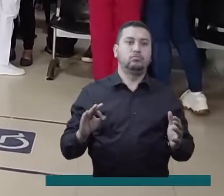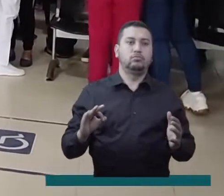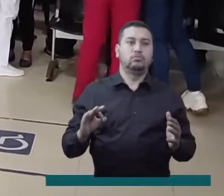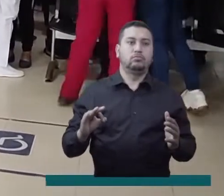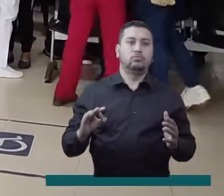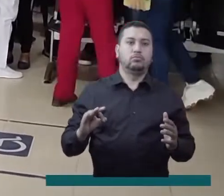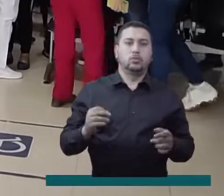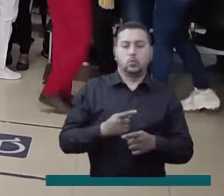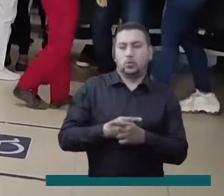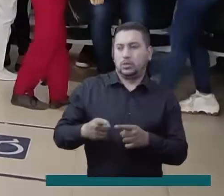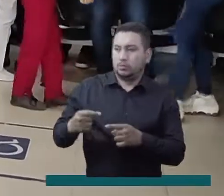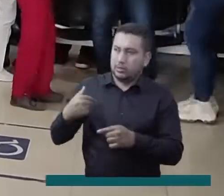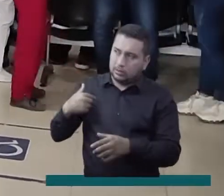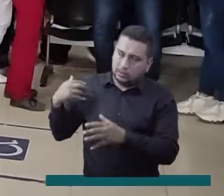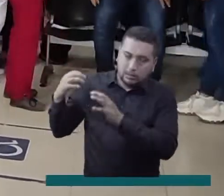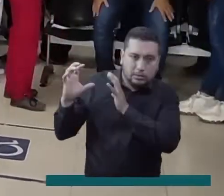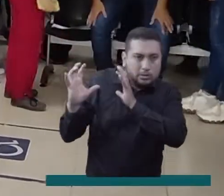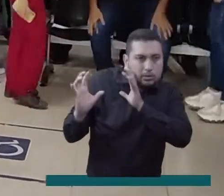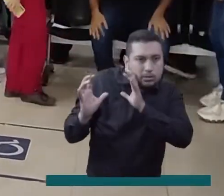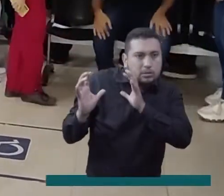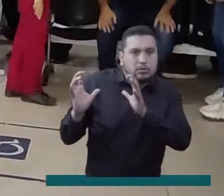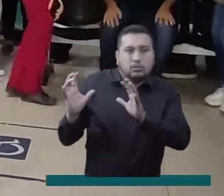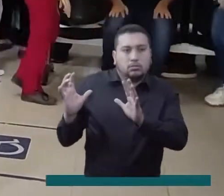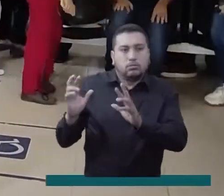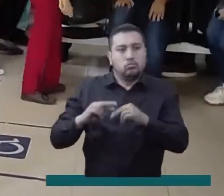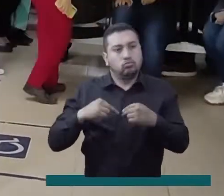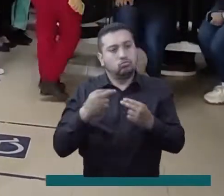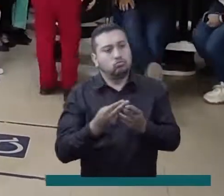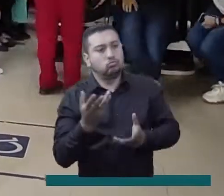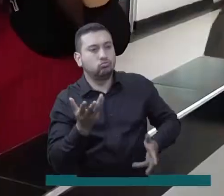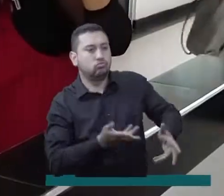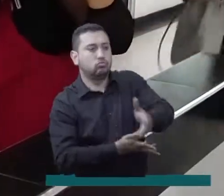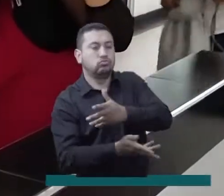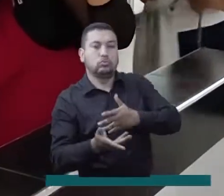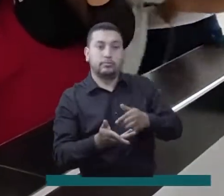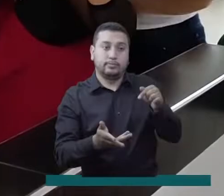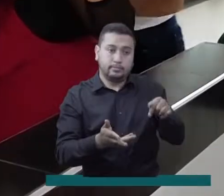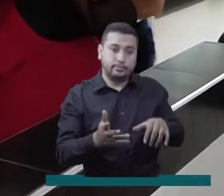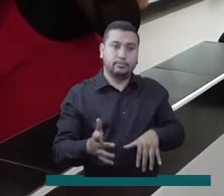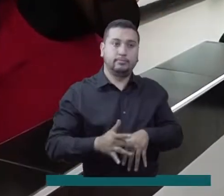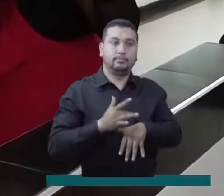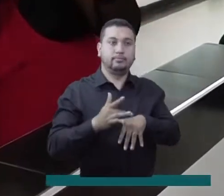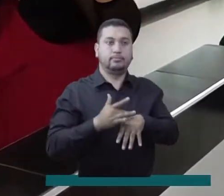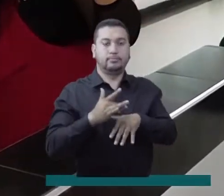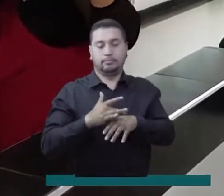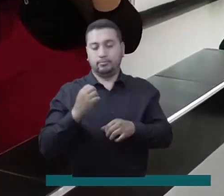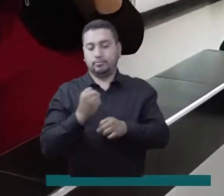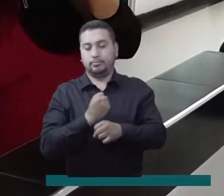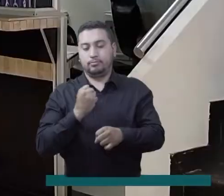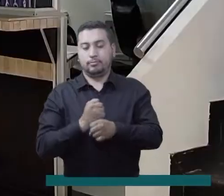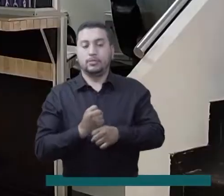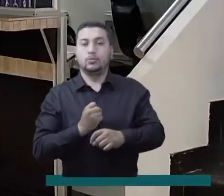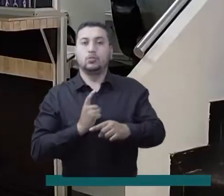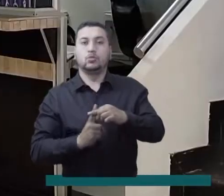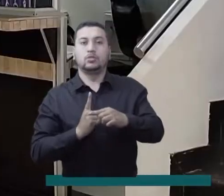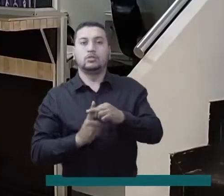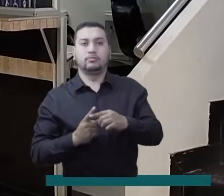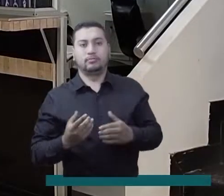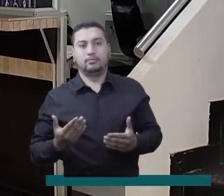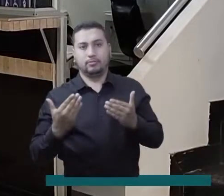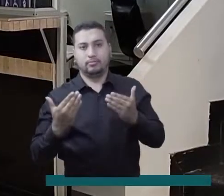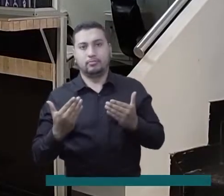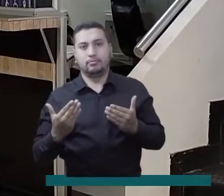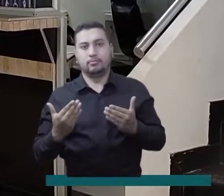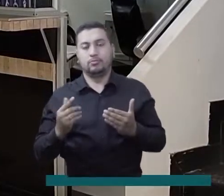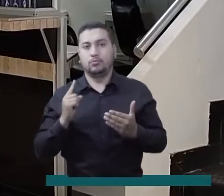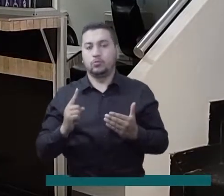de pronto como mucha presión de toda la semana, nos podemos reunir y estas charlas pues motivan al